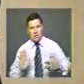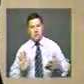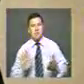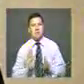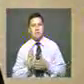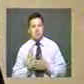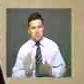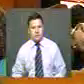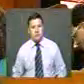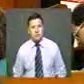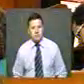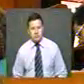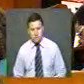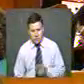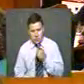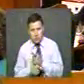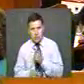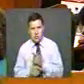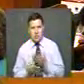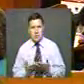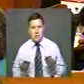Constitucional acertó